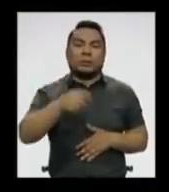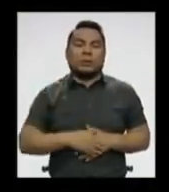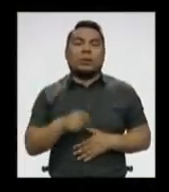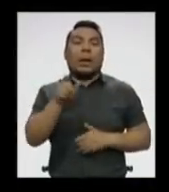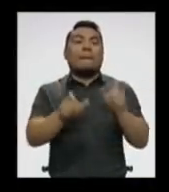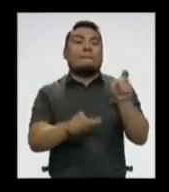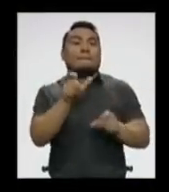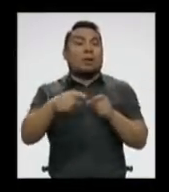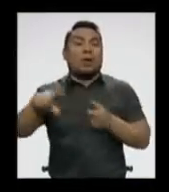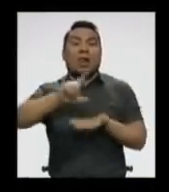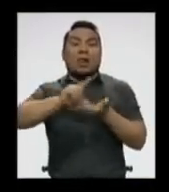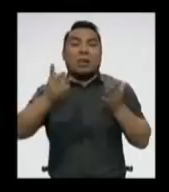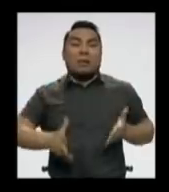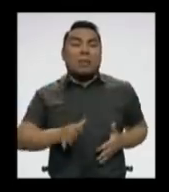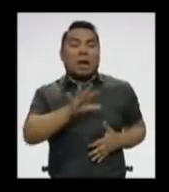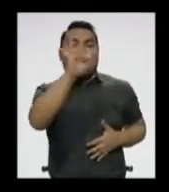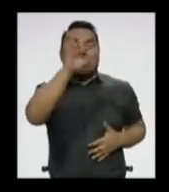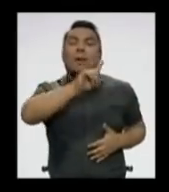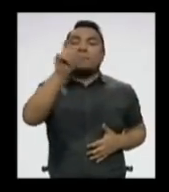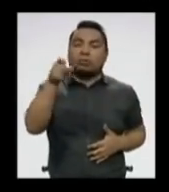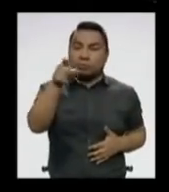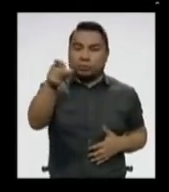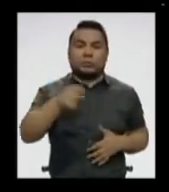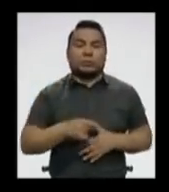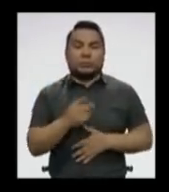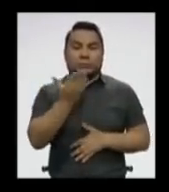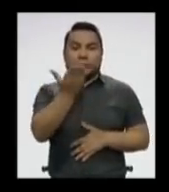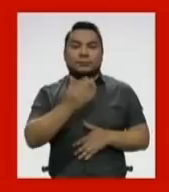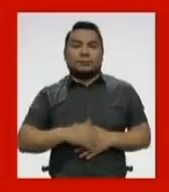de los ciudadanos de Lima al candidato Juan Carlos Zurek.